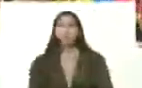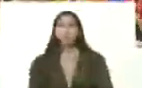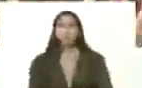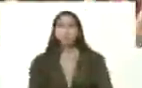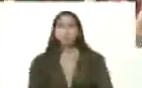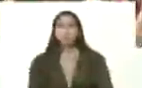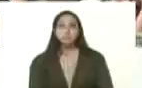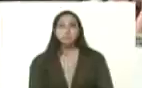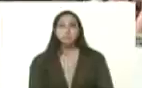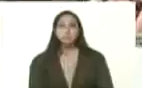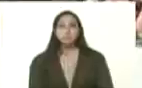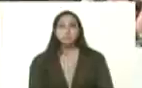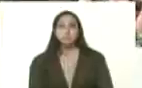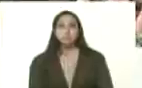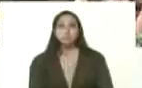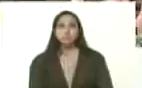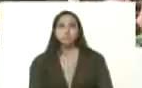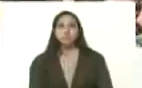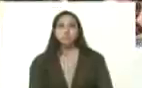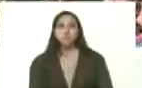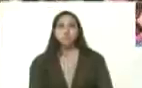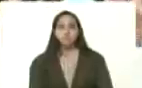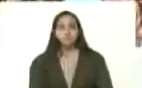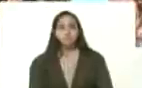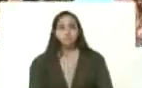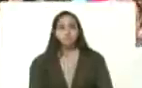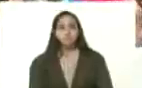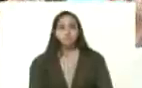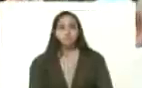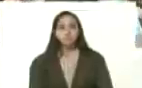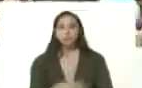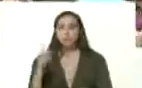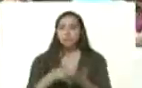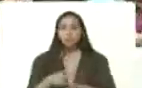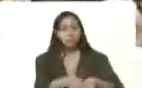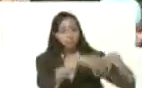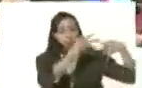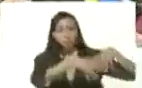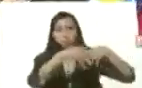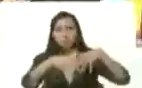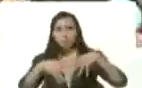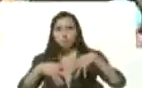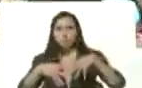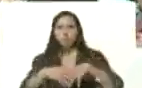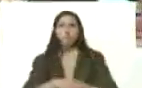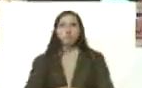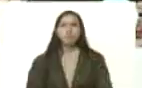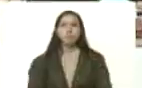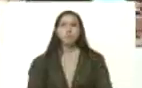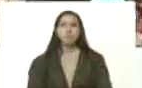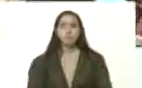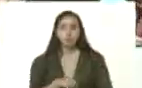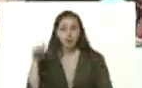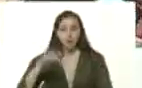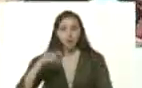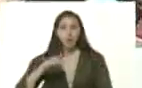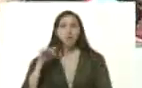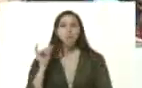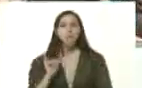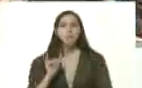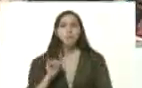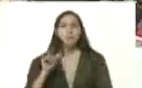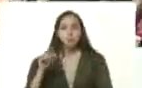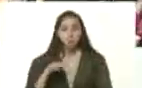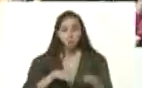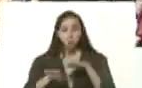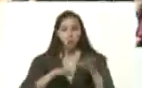rendir. Nos vamos para la calle. Hoy calentamos los motores aquí en Cojedes. El que quiera